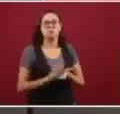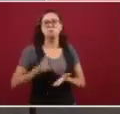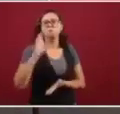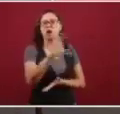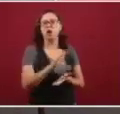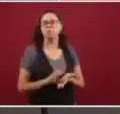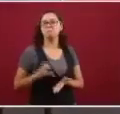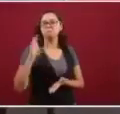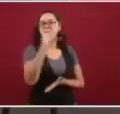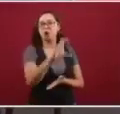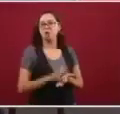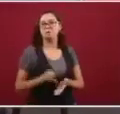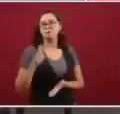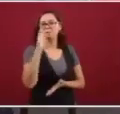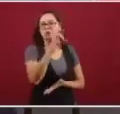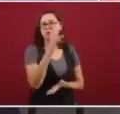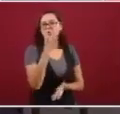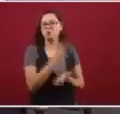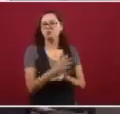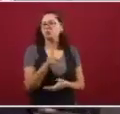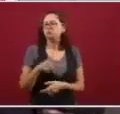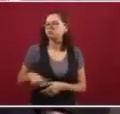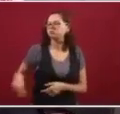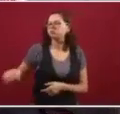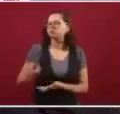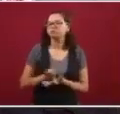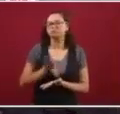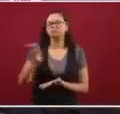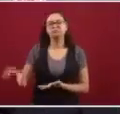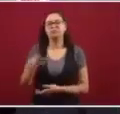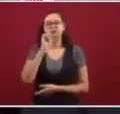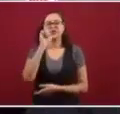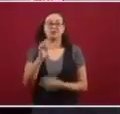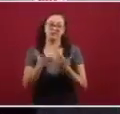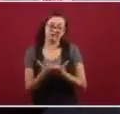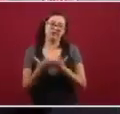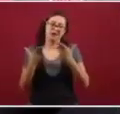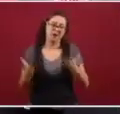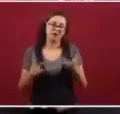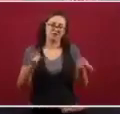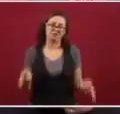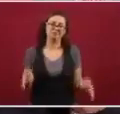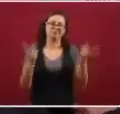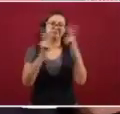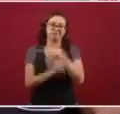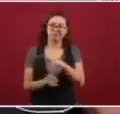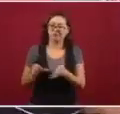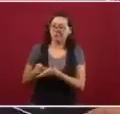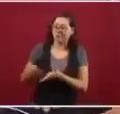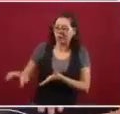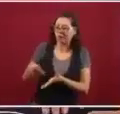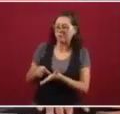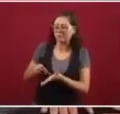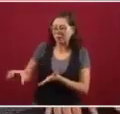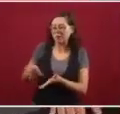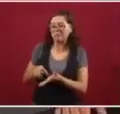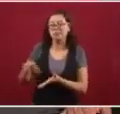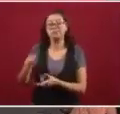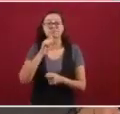están recibiendo el apoyo los pequeños productores. Y en el caso de precio de garantía, lo mismo.